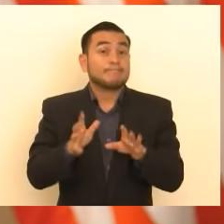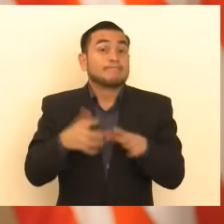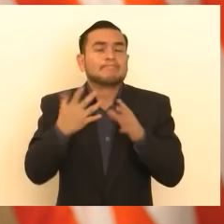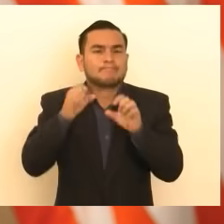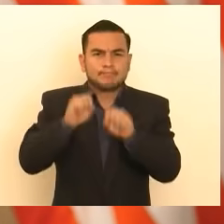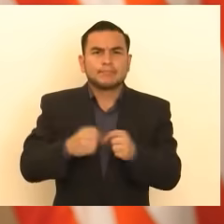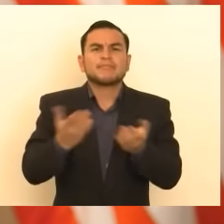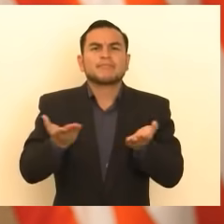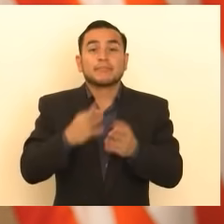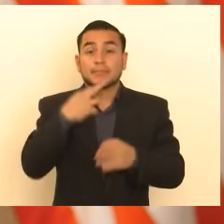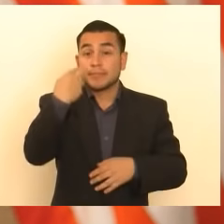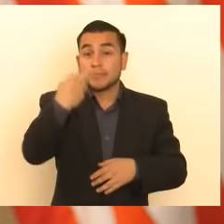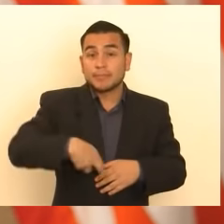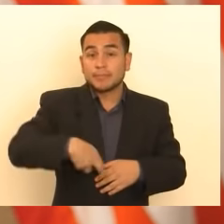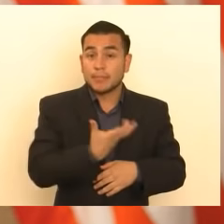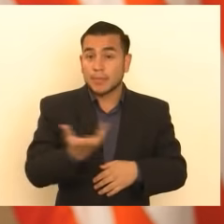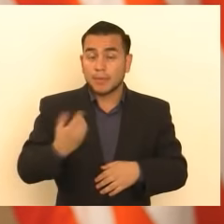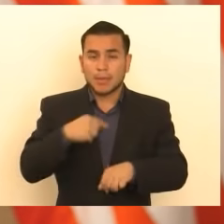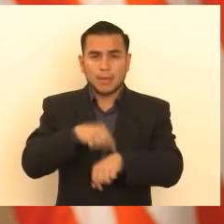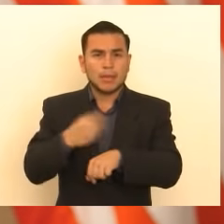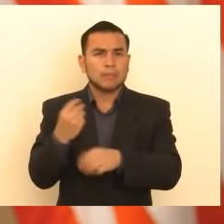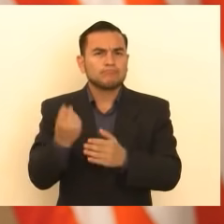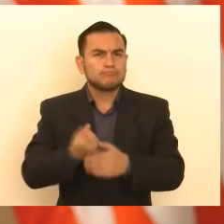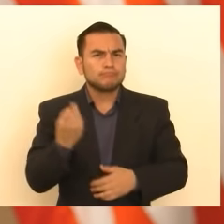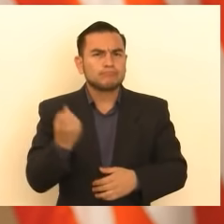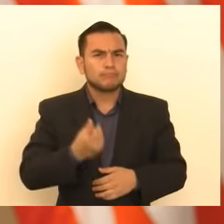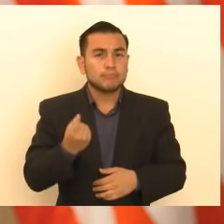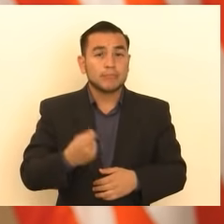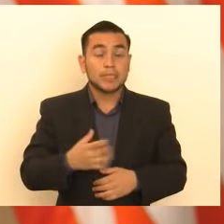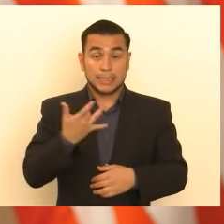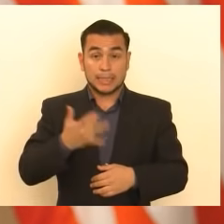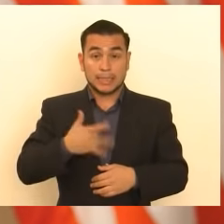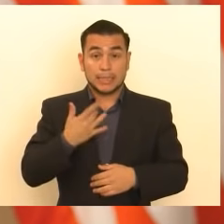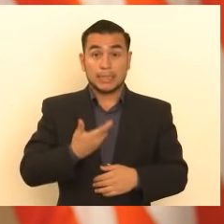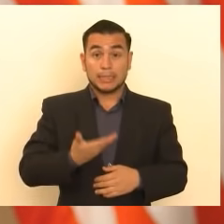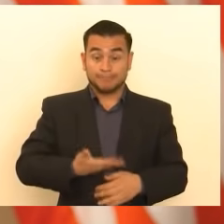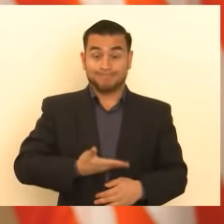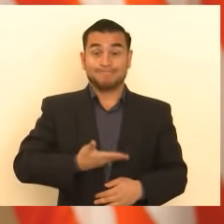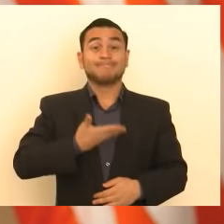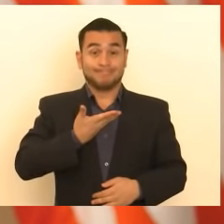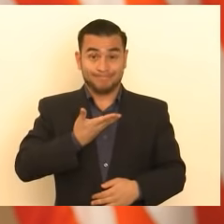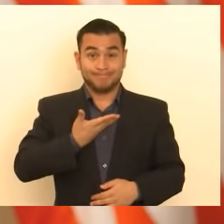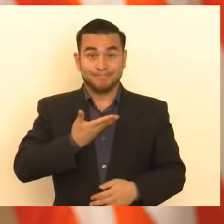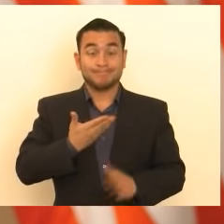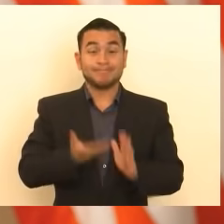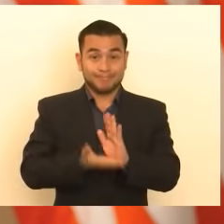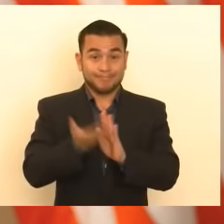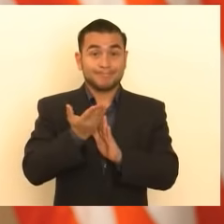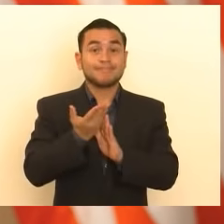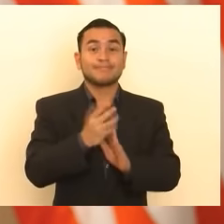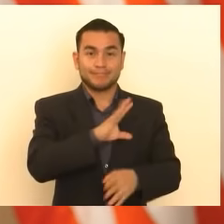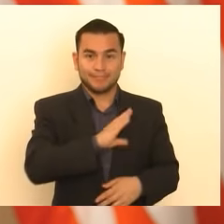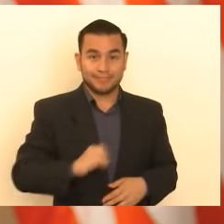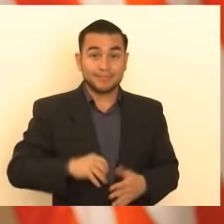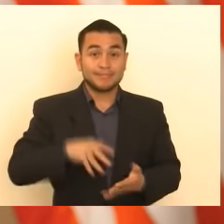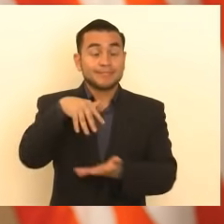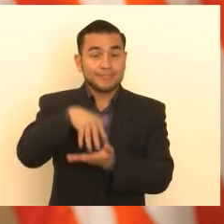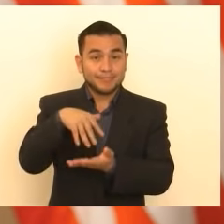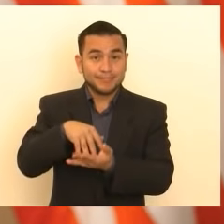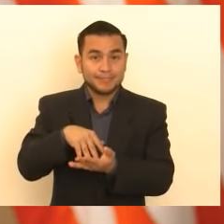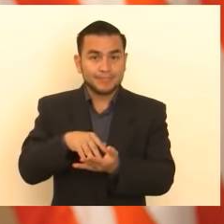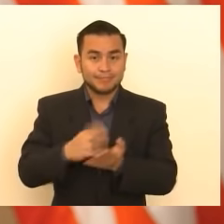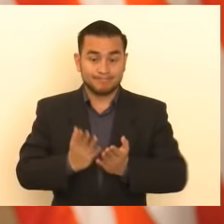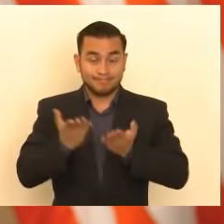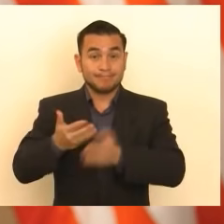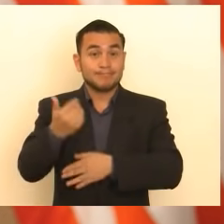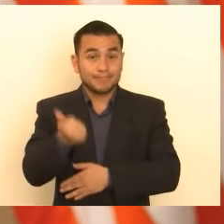hacer esto realidad lo más rápido posible y que los salvadoreños sientan los beneficios y que no se queden anuncios, sino que los salvadoreños sientan los beneficios. Y obviamente los van a